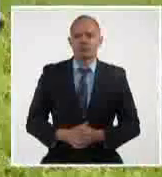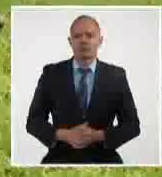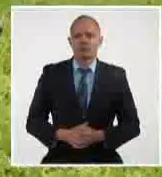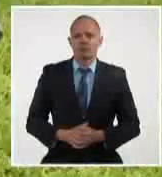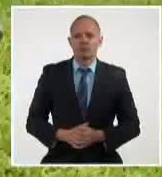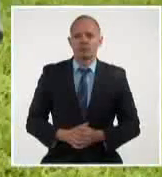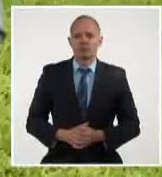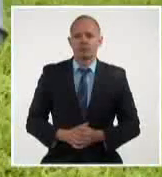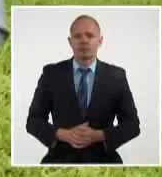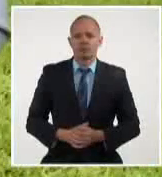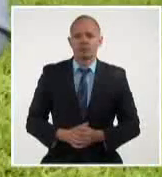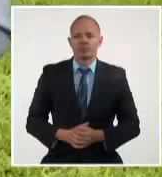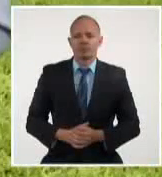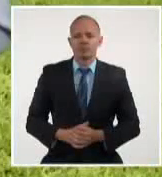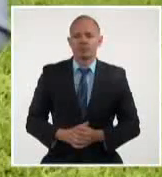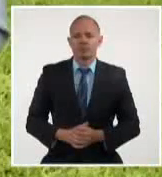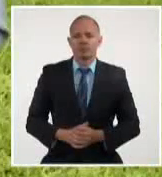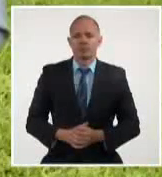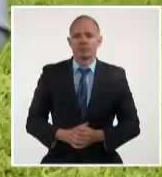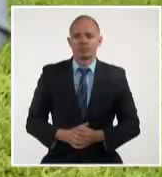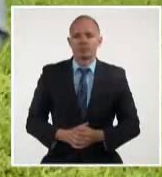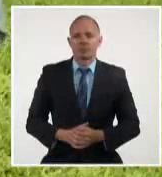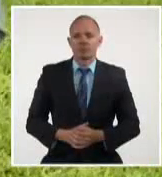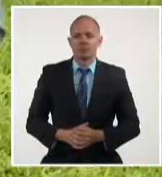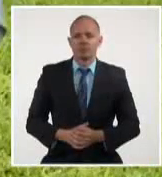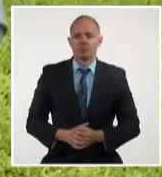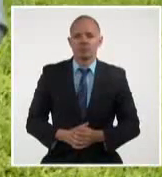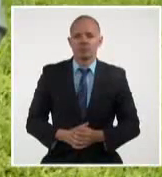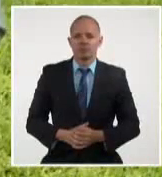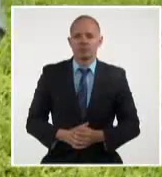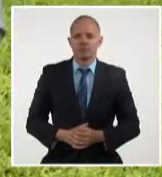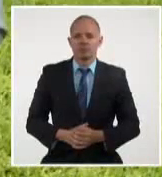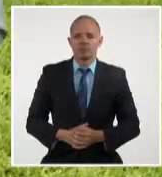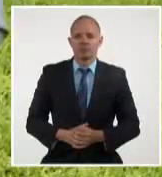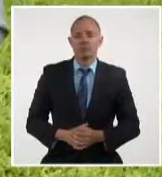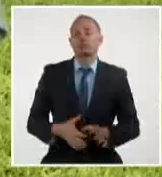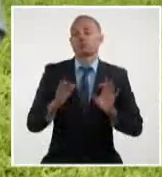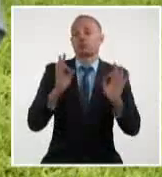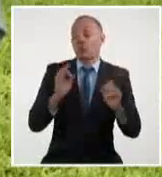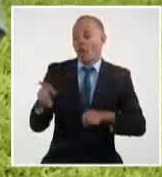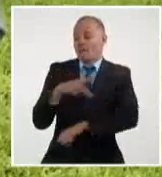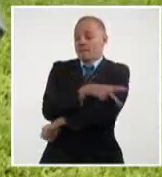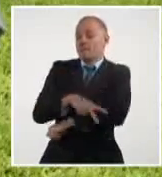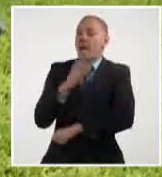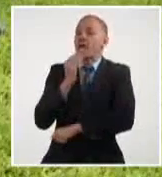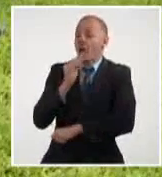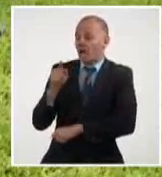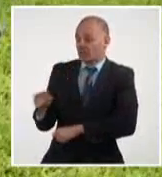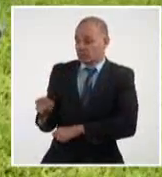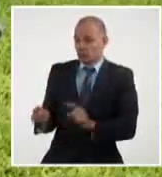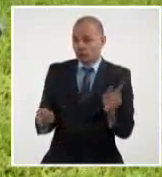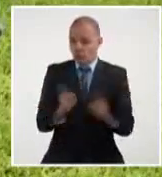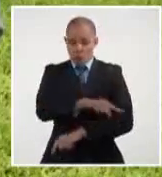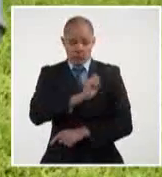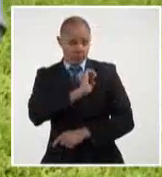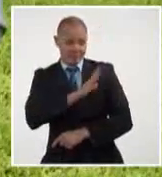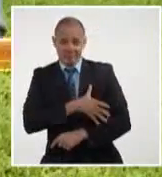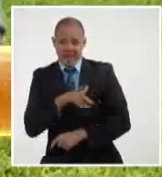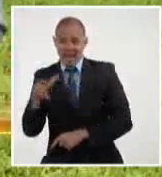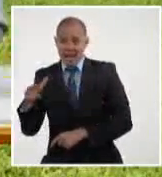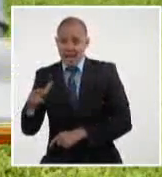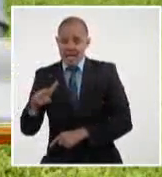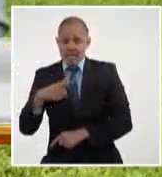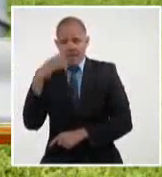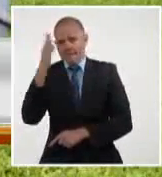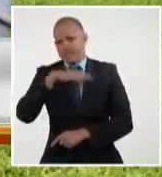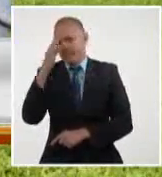La escalada de violencia de Israel contra Palestina alcanzó su máxima expresión. A la vista relucen décadas